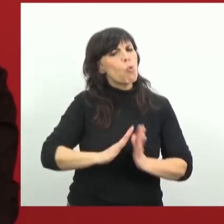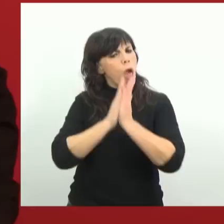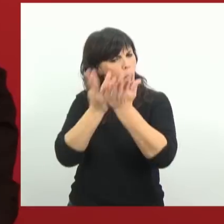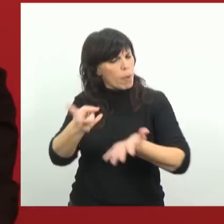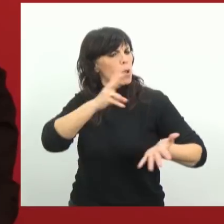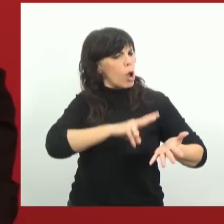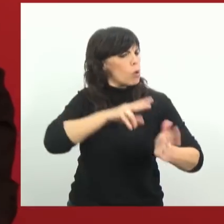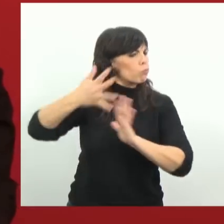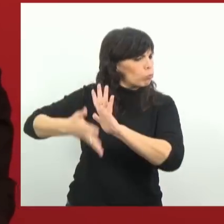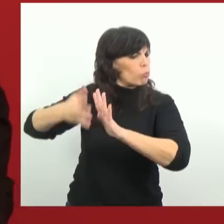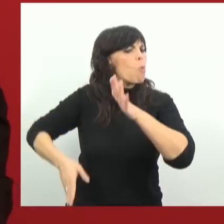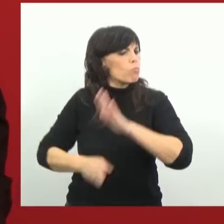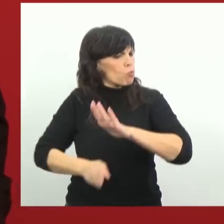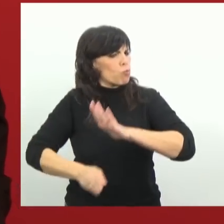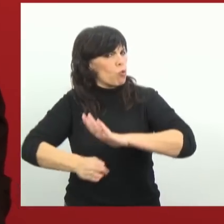oye lo que dice la Biblia.